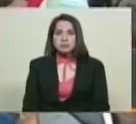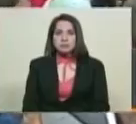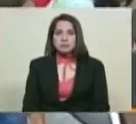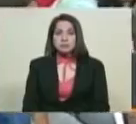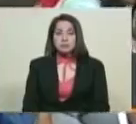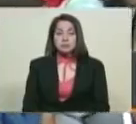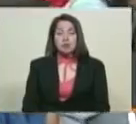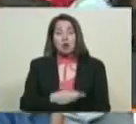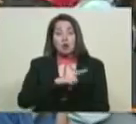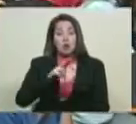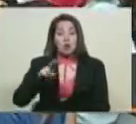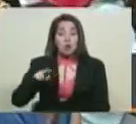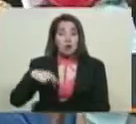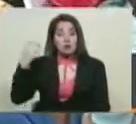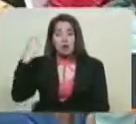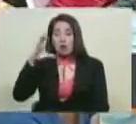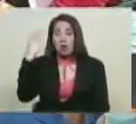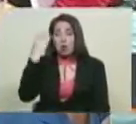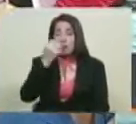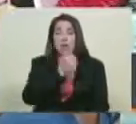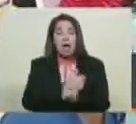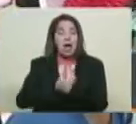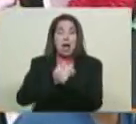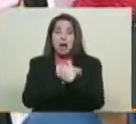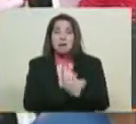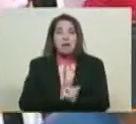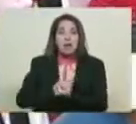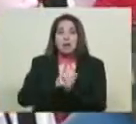Nuestra Colombia, amada Colombia, sí, amada Colombia,